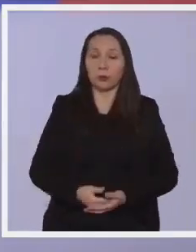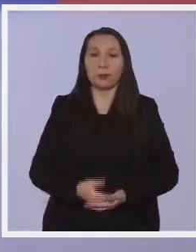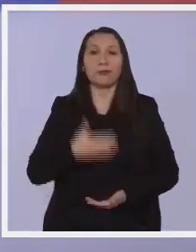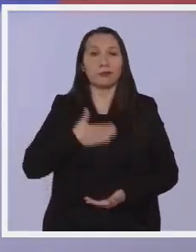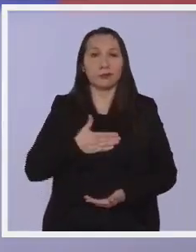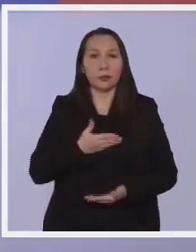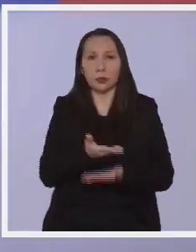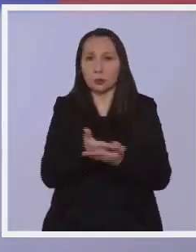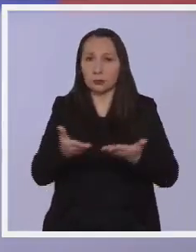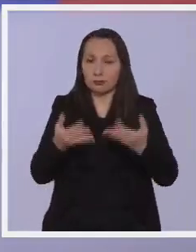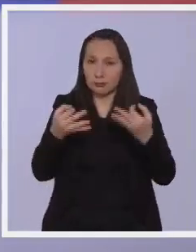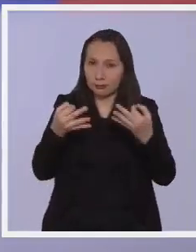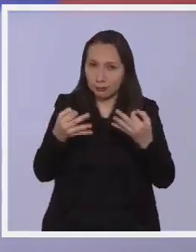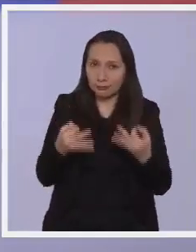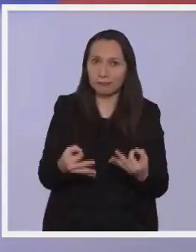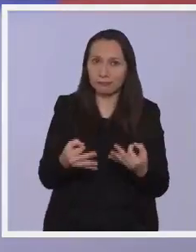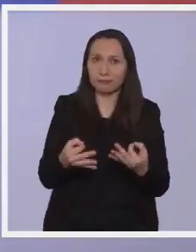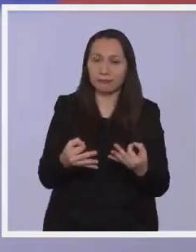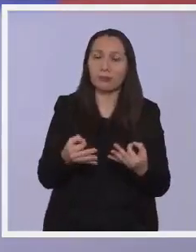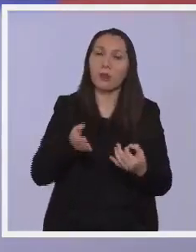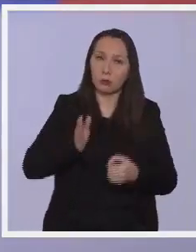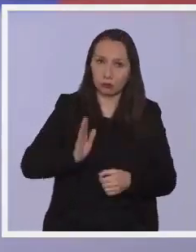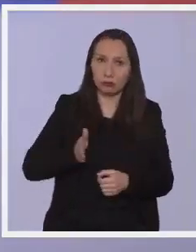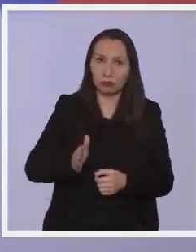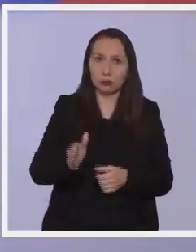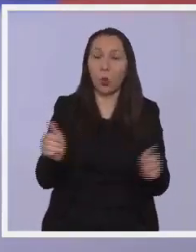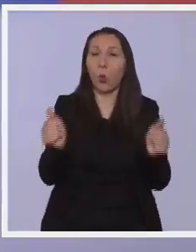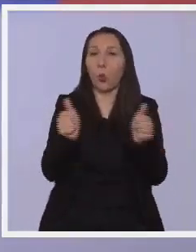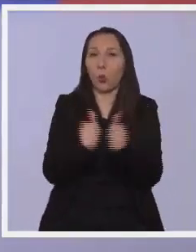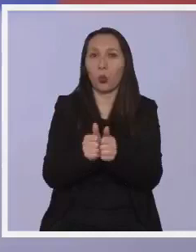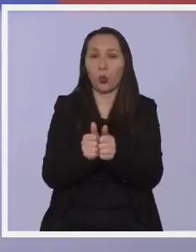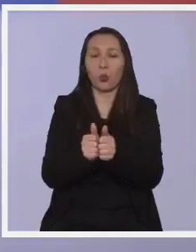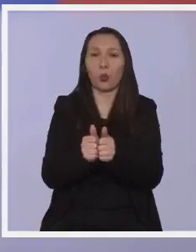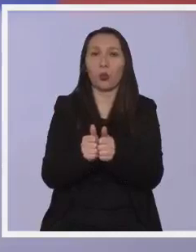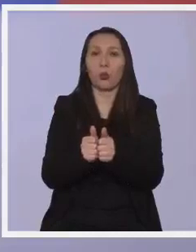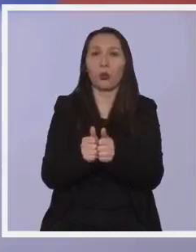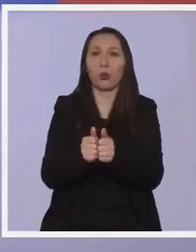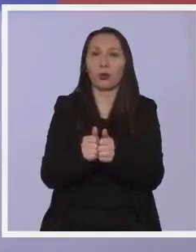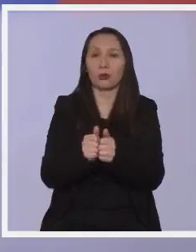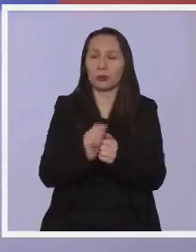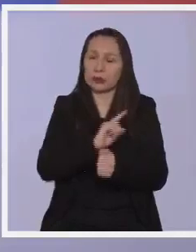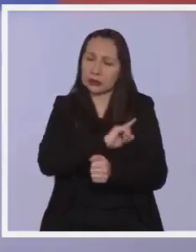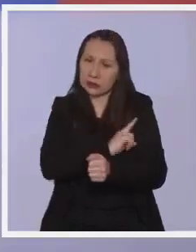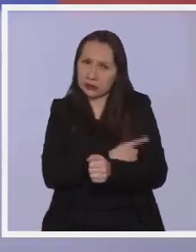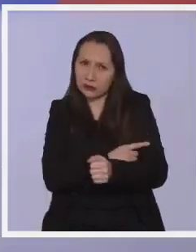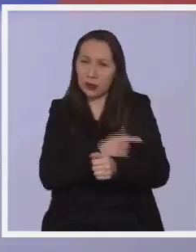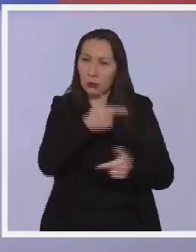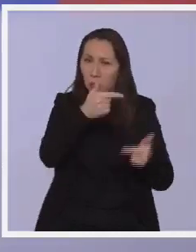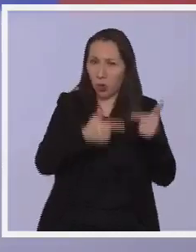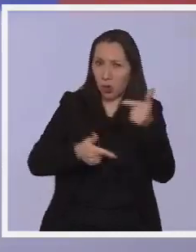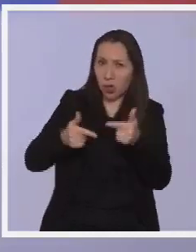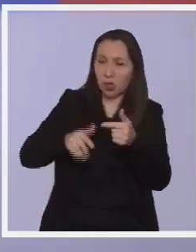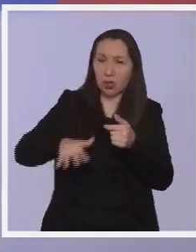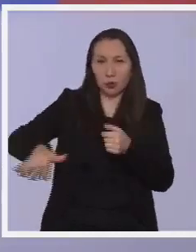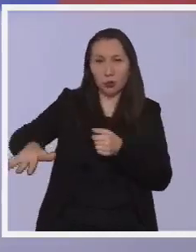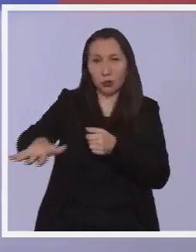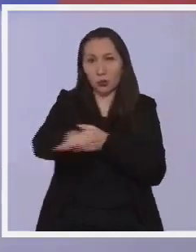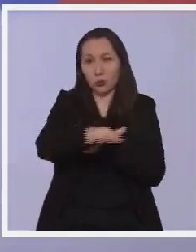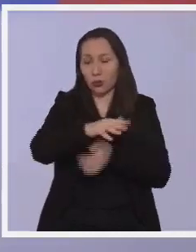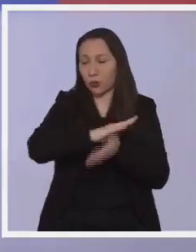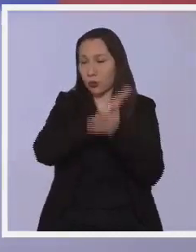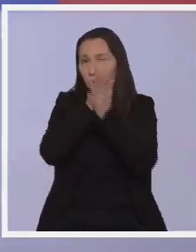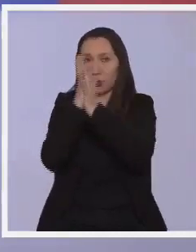quiero que tengan la certeza que vamos a seguir en conjunto con todas las fuerzas políticas y sociales,